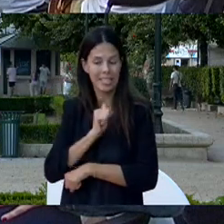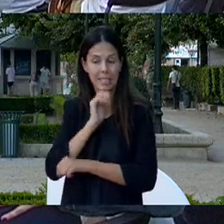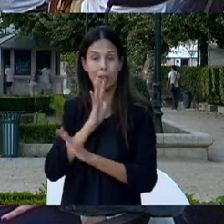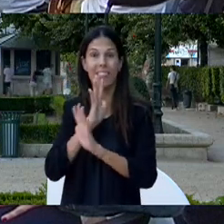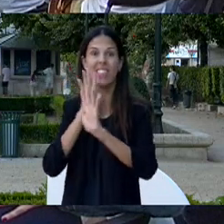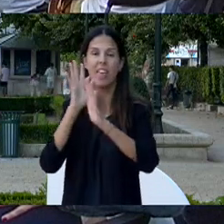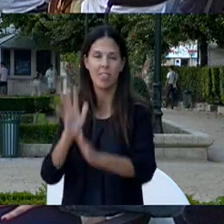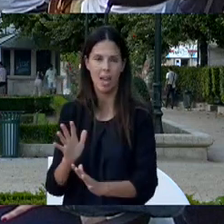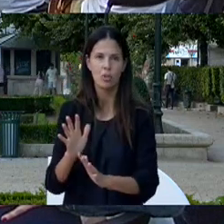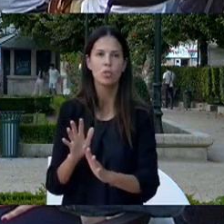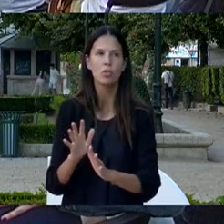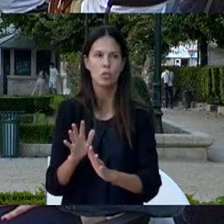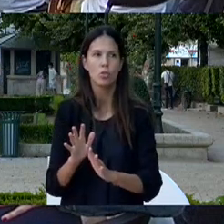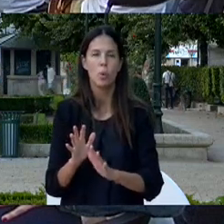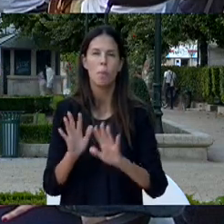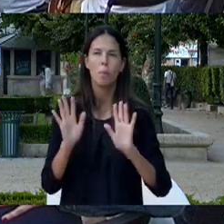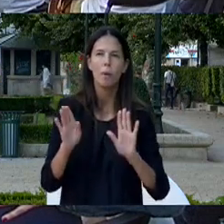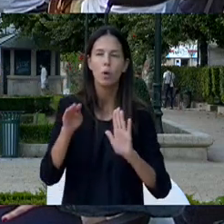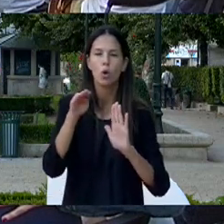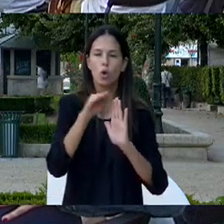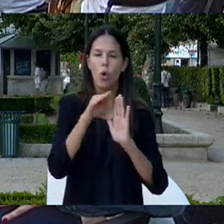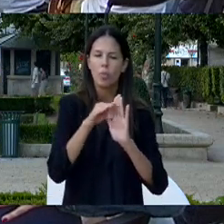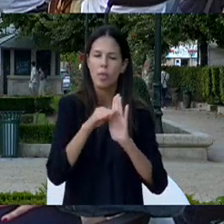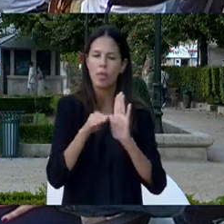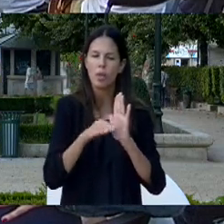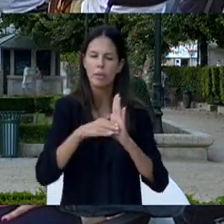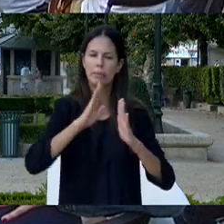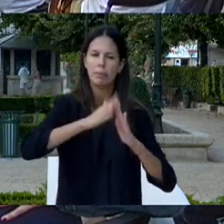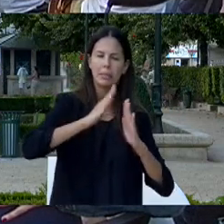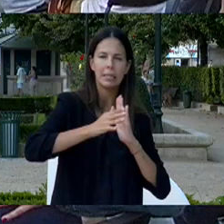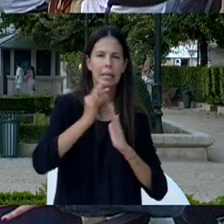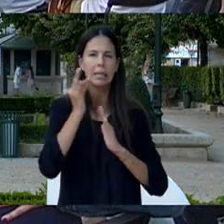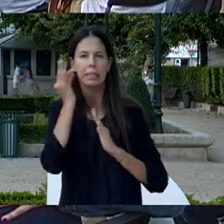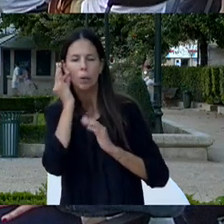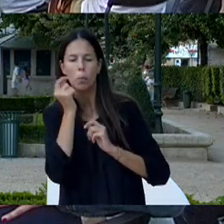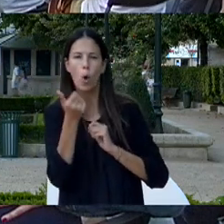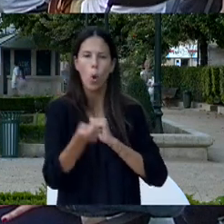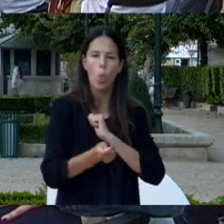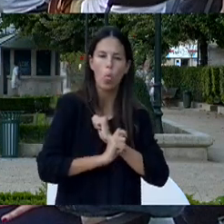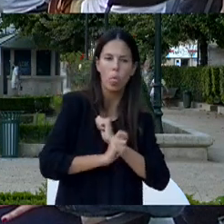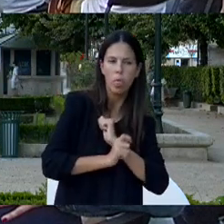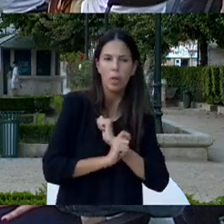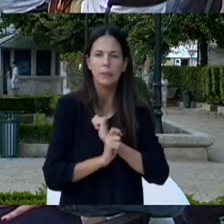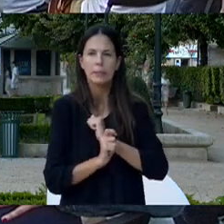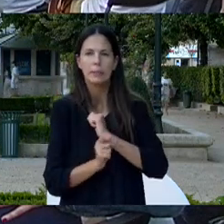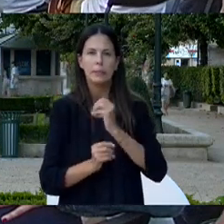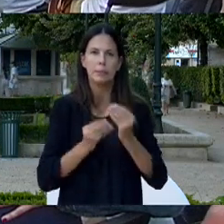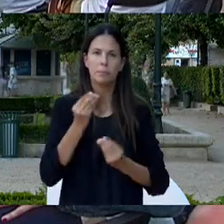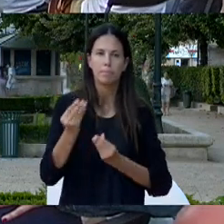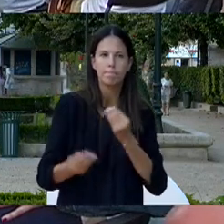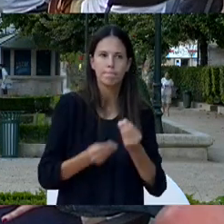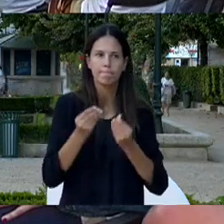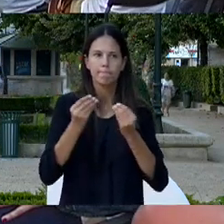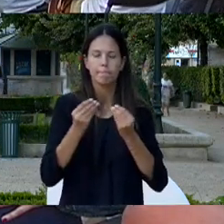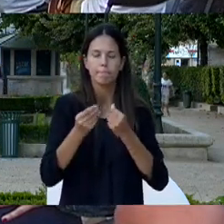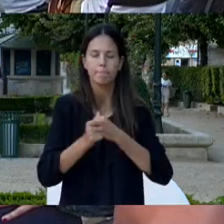Dez anos. E pese a esas condicións tan limitantes, ela vai argallando as súas estrategias, bueno, para...